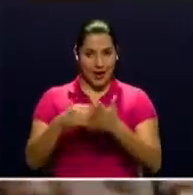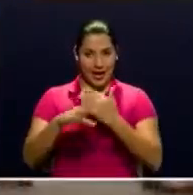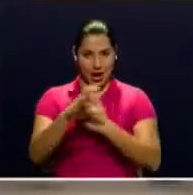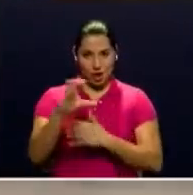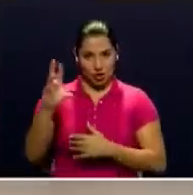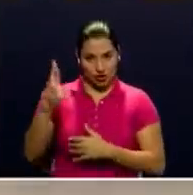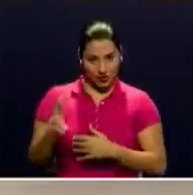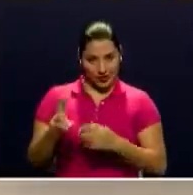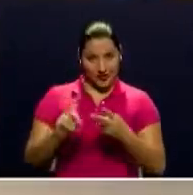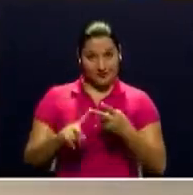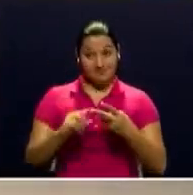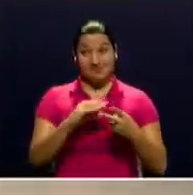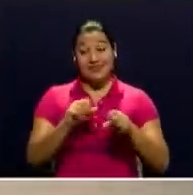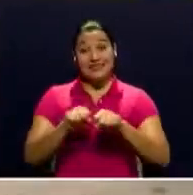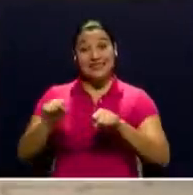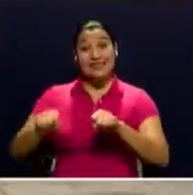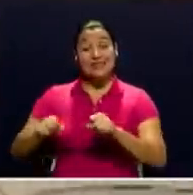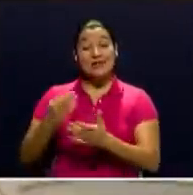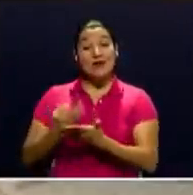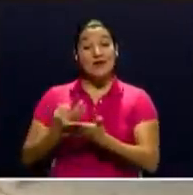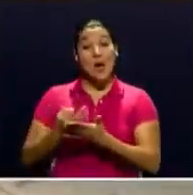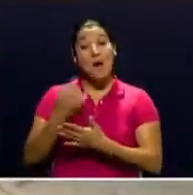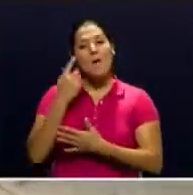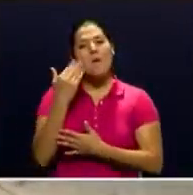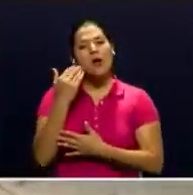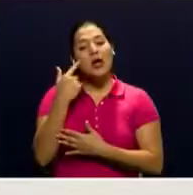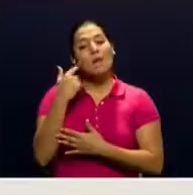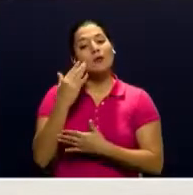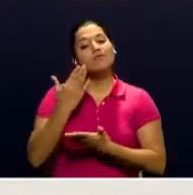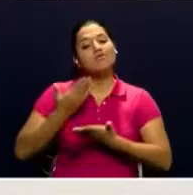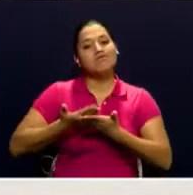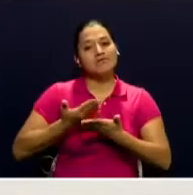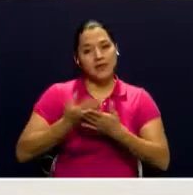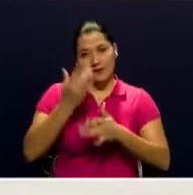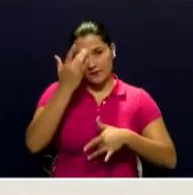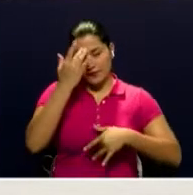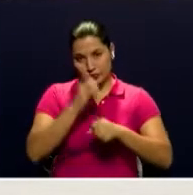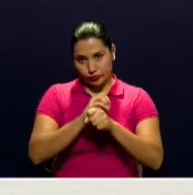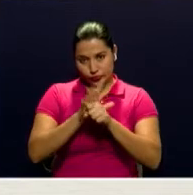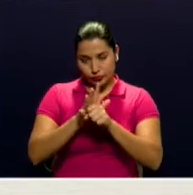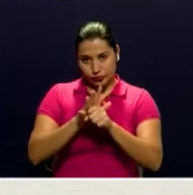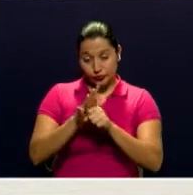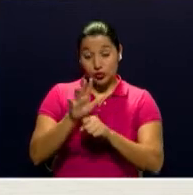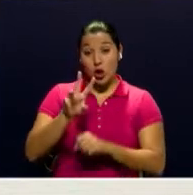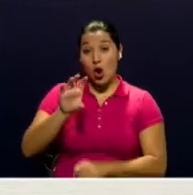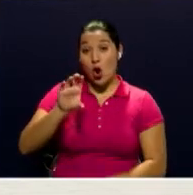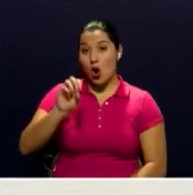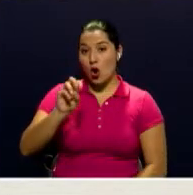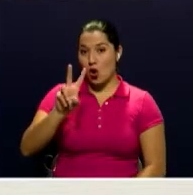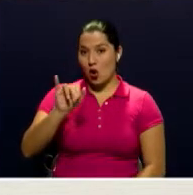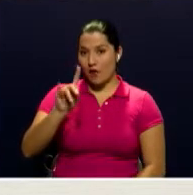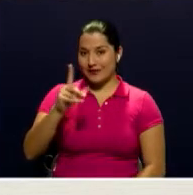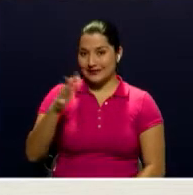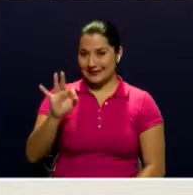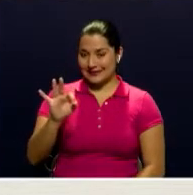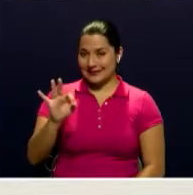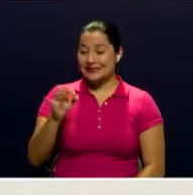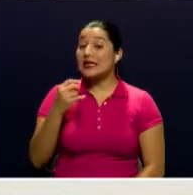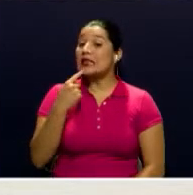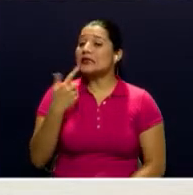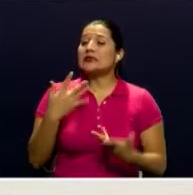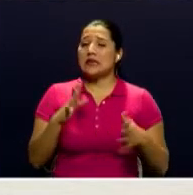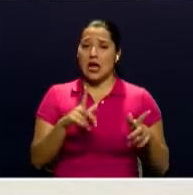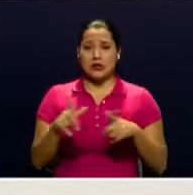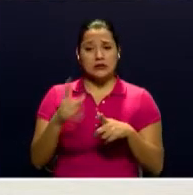en el sistema financiero debido a la llegada del COVID-19. Las diversas entidades afirman estar preparadas para responder